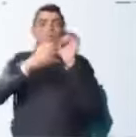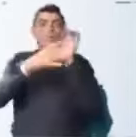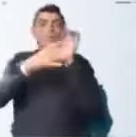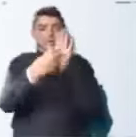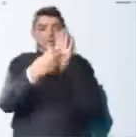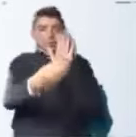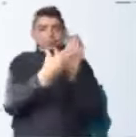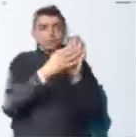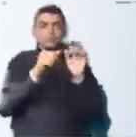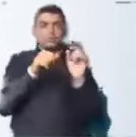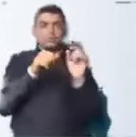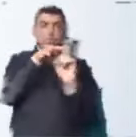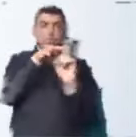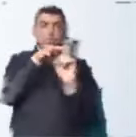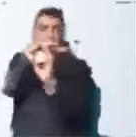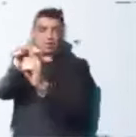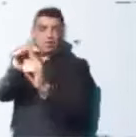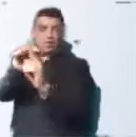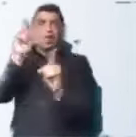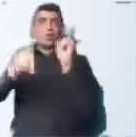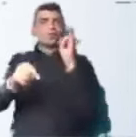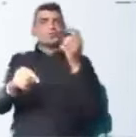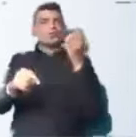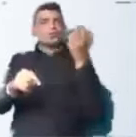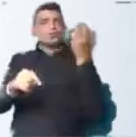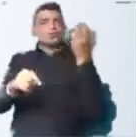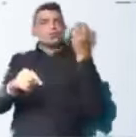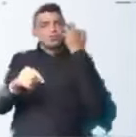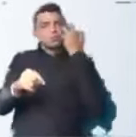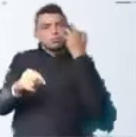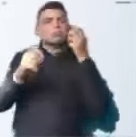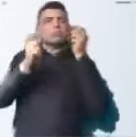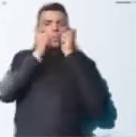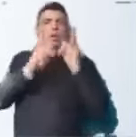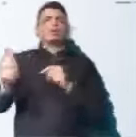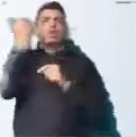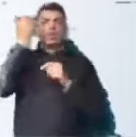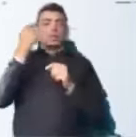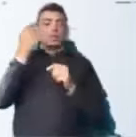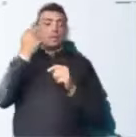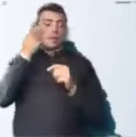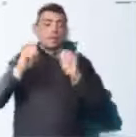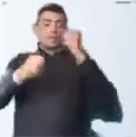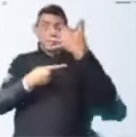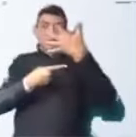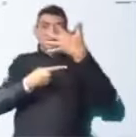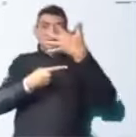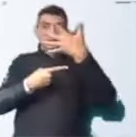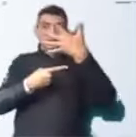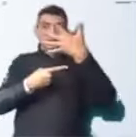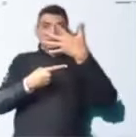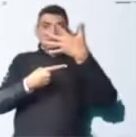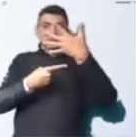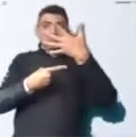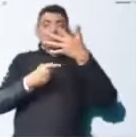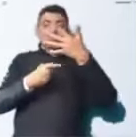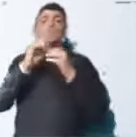tipos. El COVID-19 es el 7º. Entonces, desde 1960 se